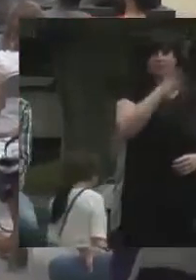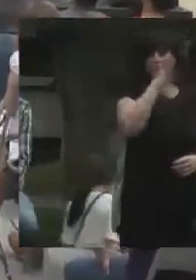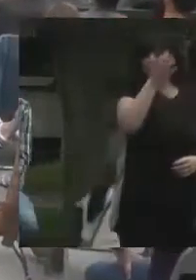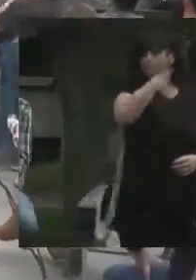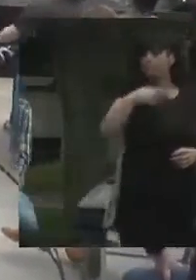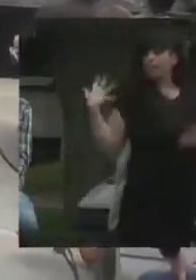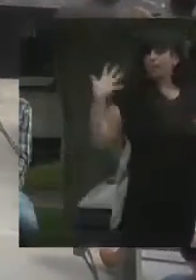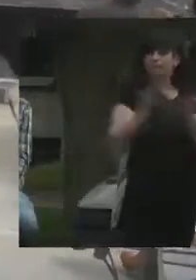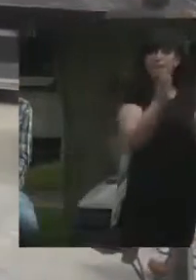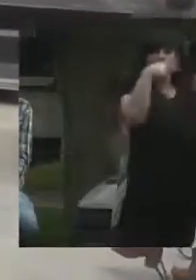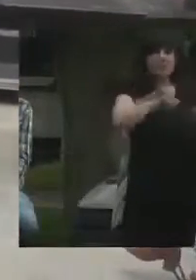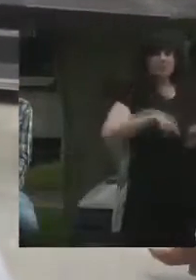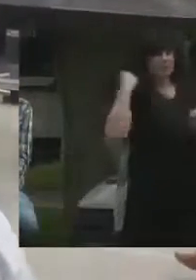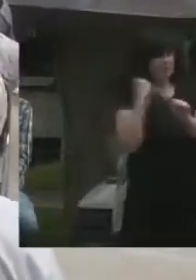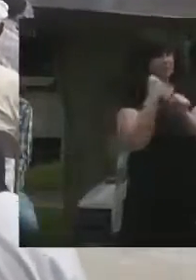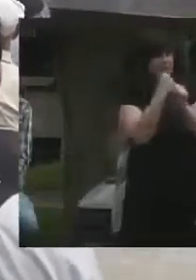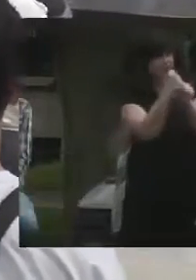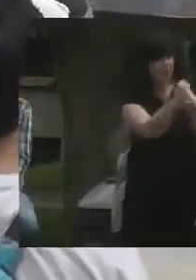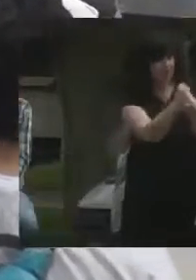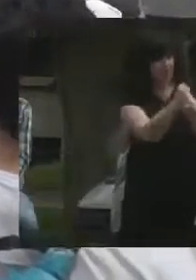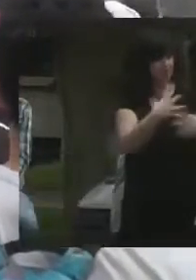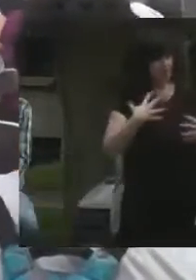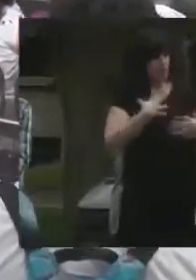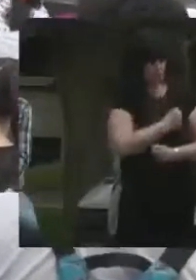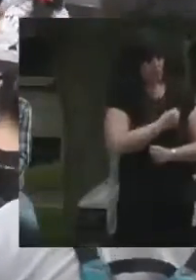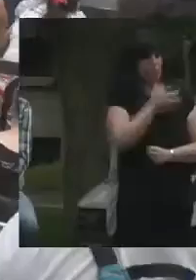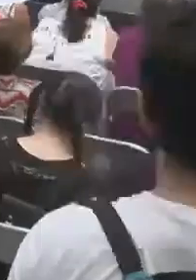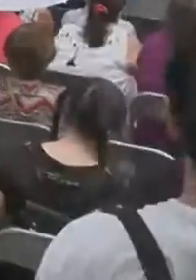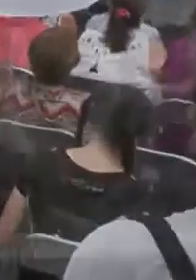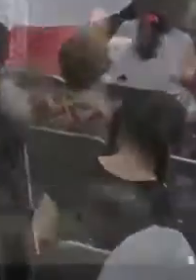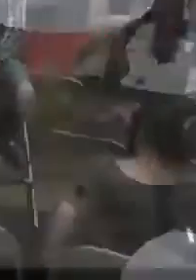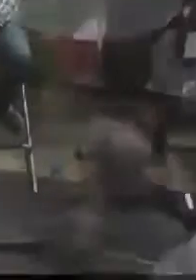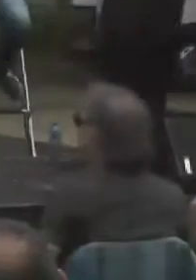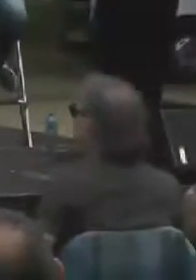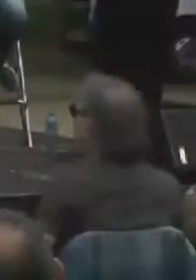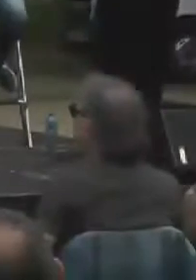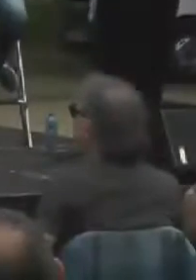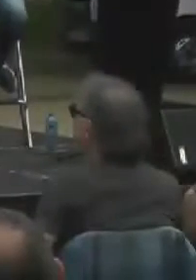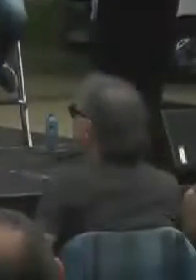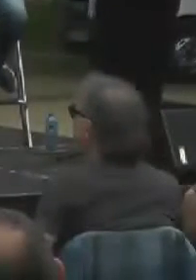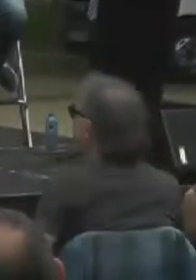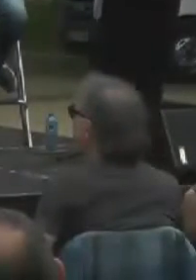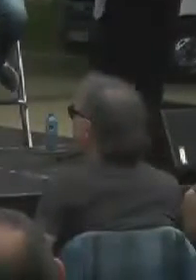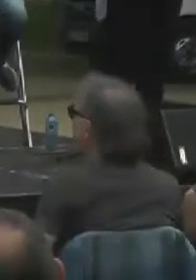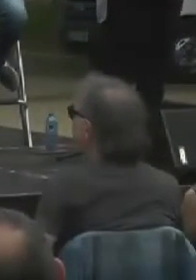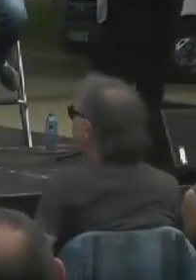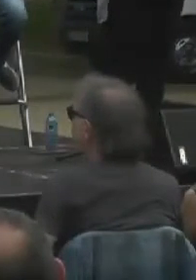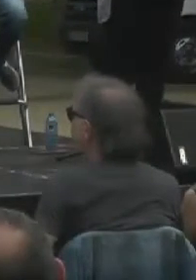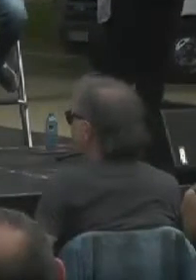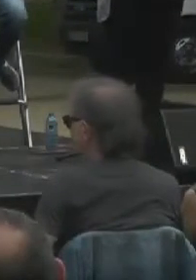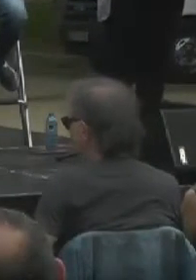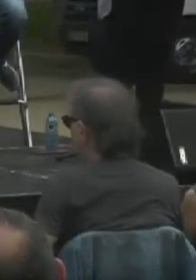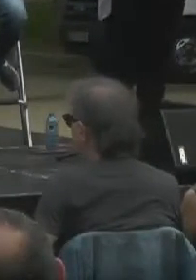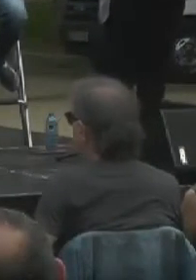agora 6 meses de traballo inxente e tremendamente frustrante tamén, tremendamente frustrante, porque despois de 6 meses de traballo